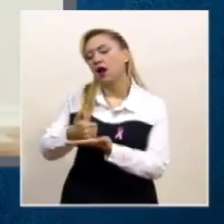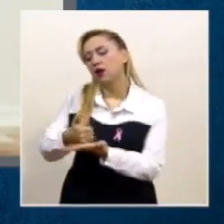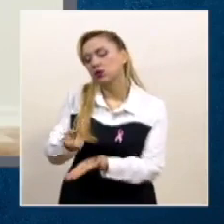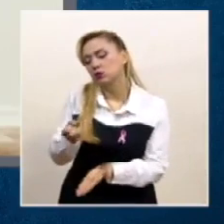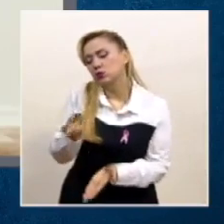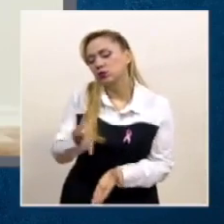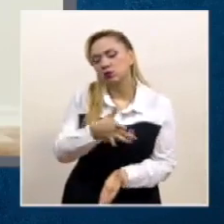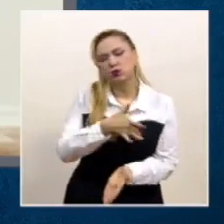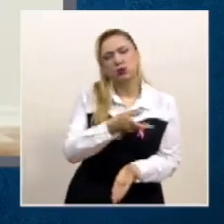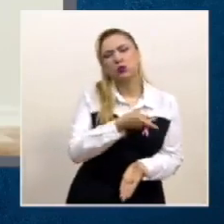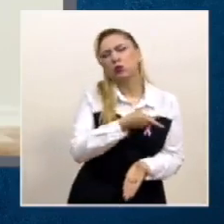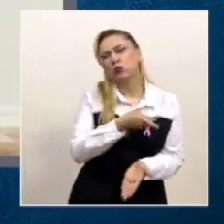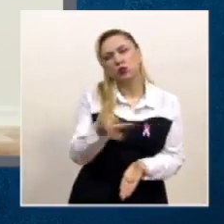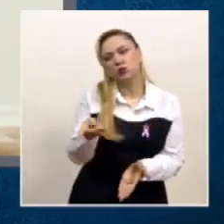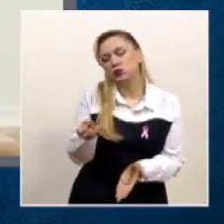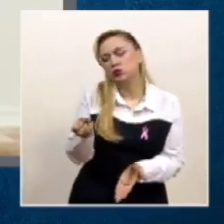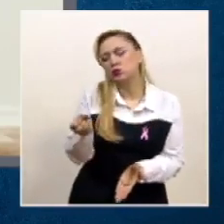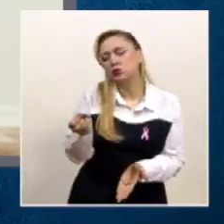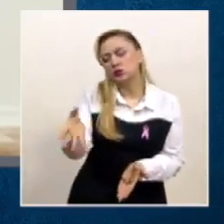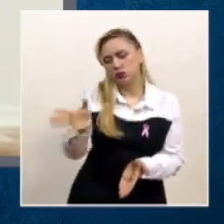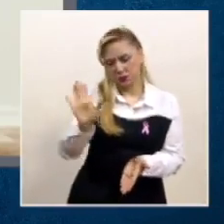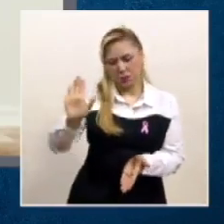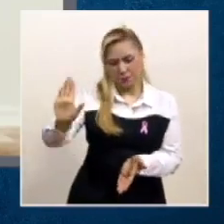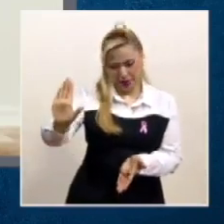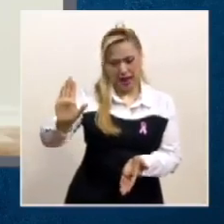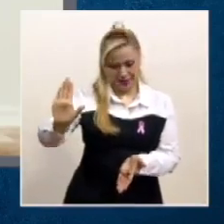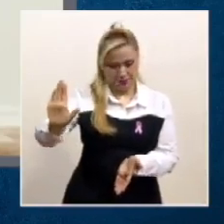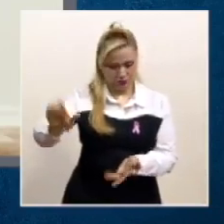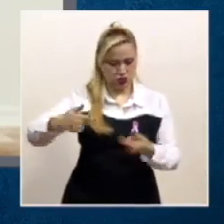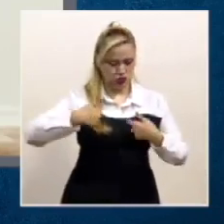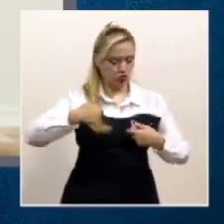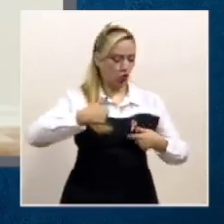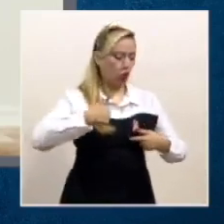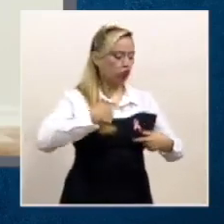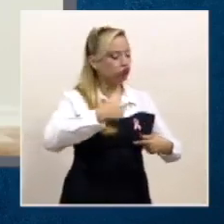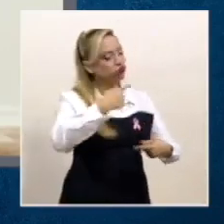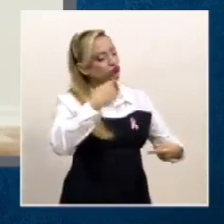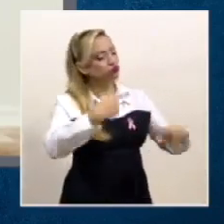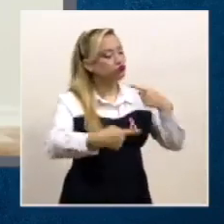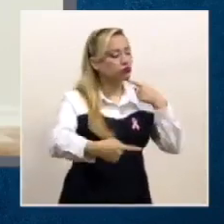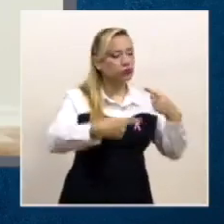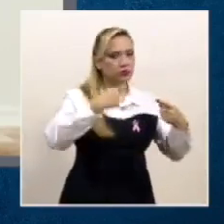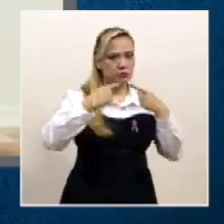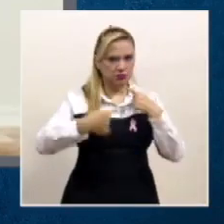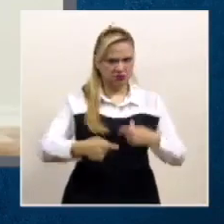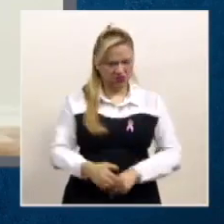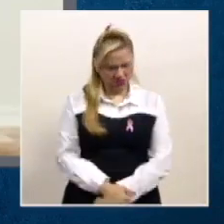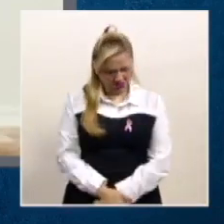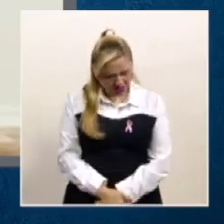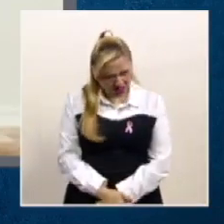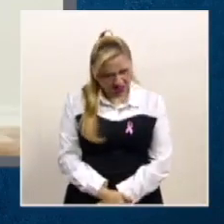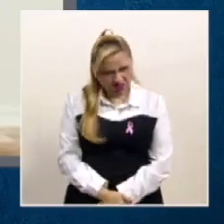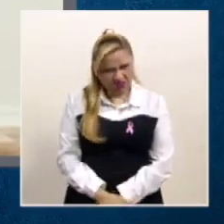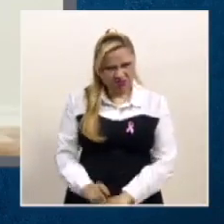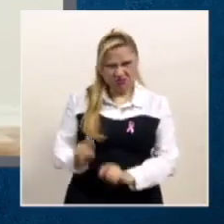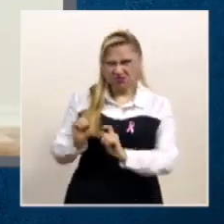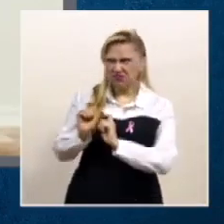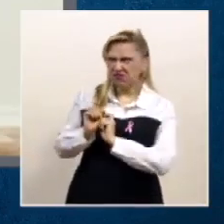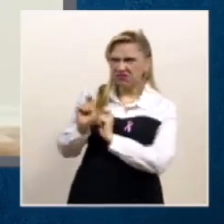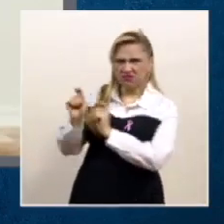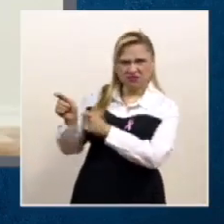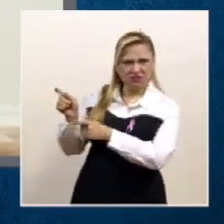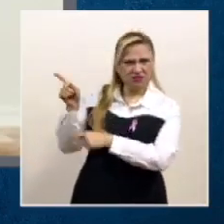¿no? Donde alguien más decide qué es lo mejor, entre comillas, para las personas con discapacidad